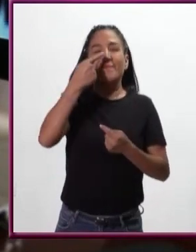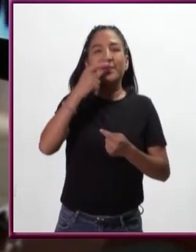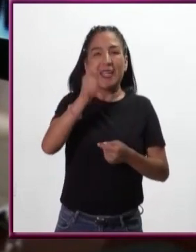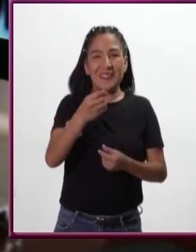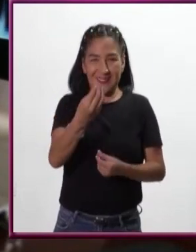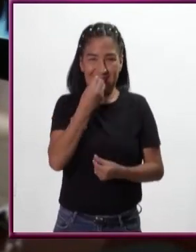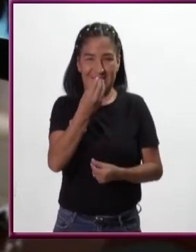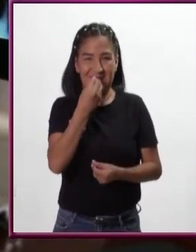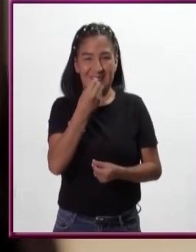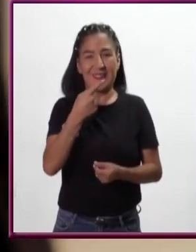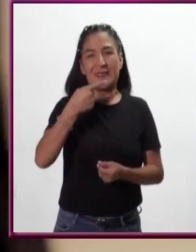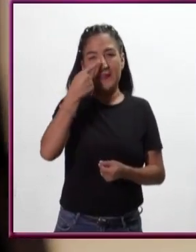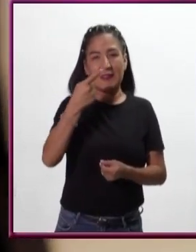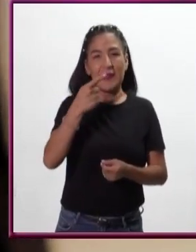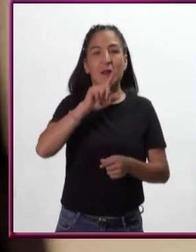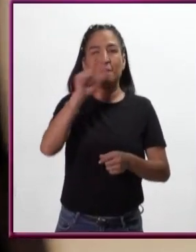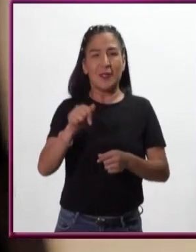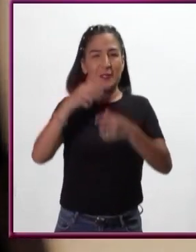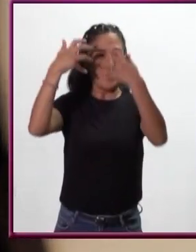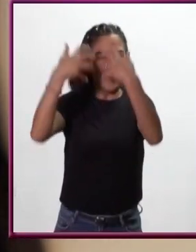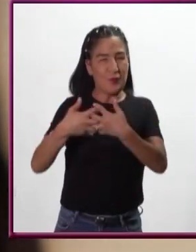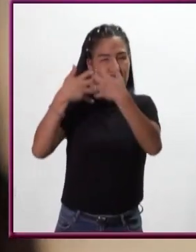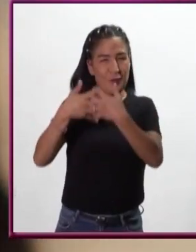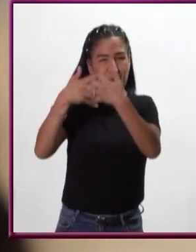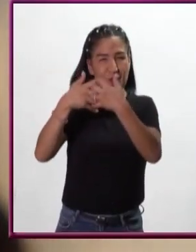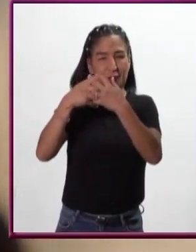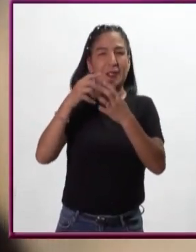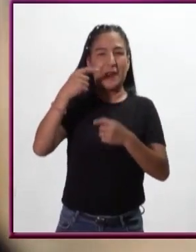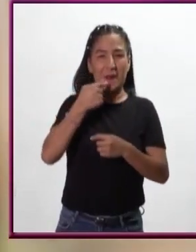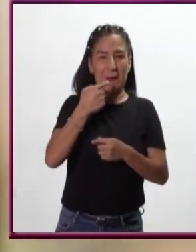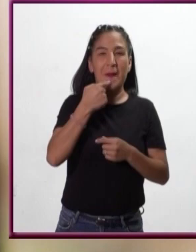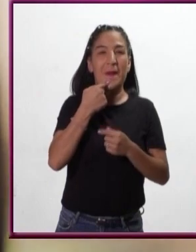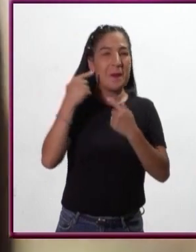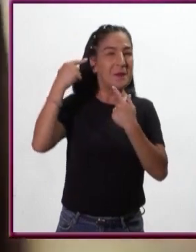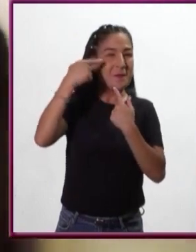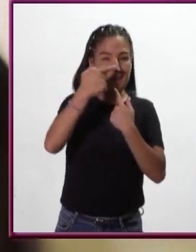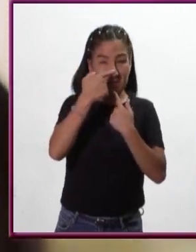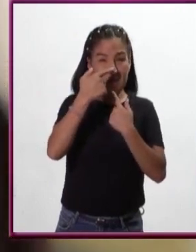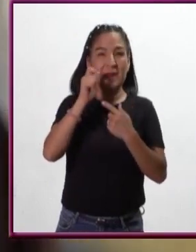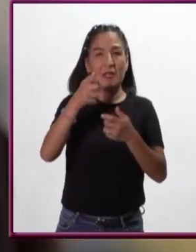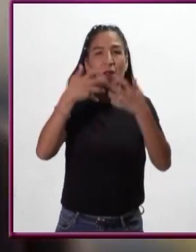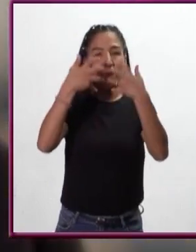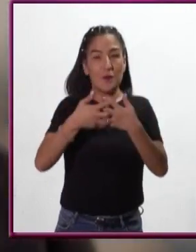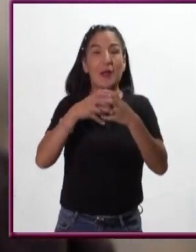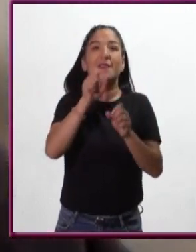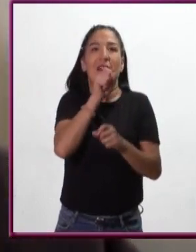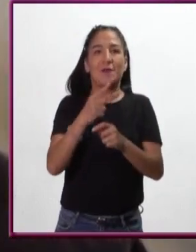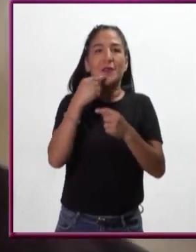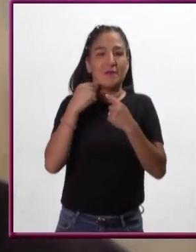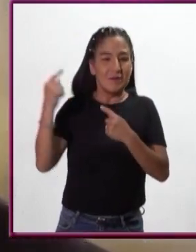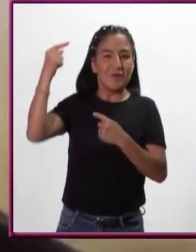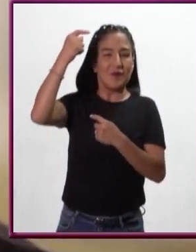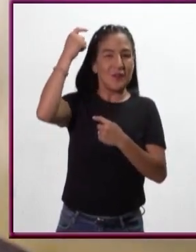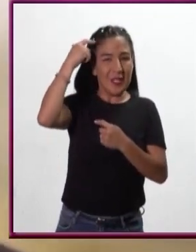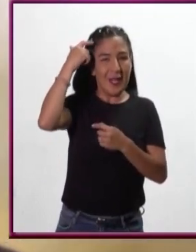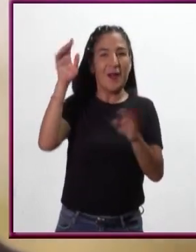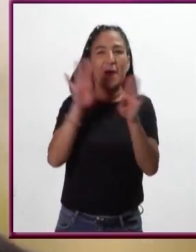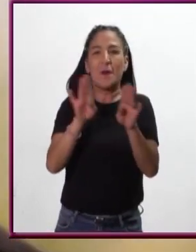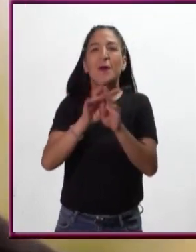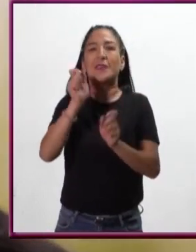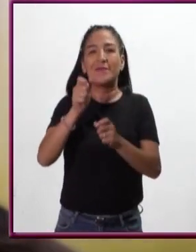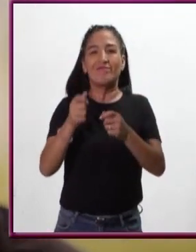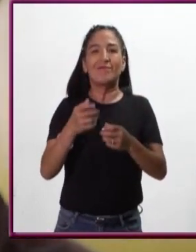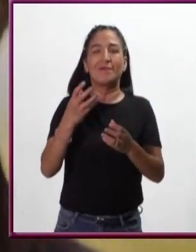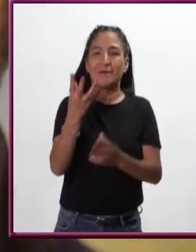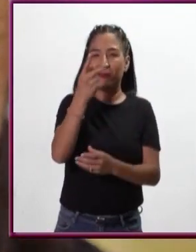del alimento y al procesarlo con las papilas gustativas, también se envía la señal. Y entonces es como